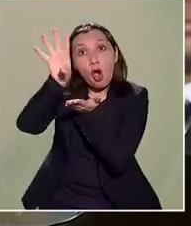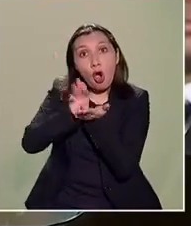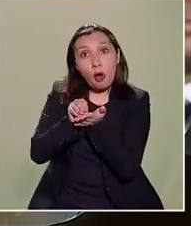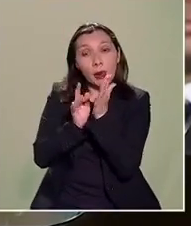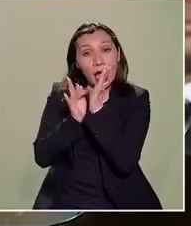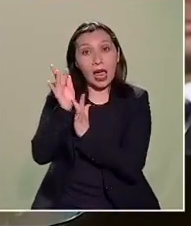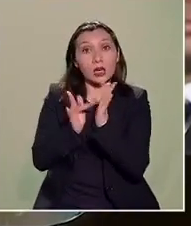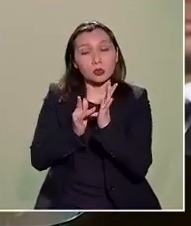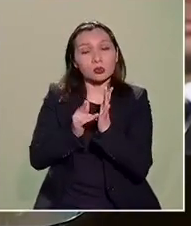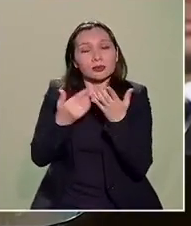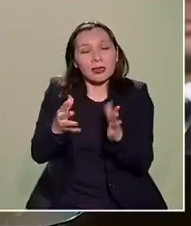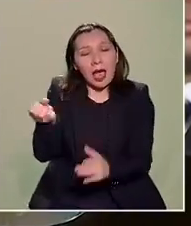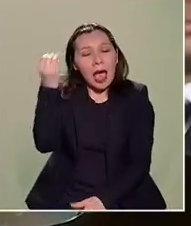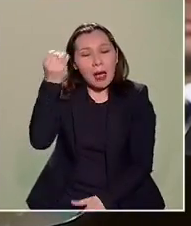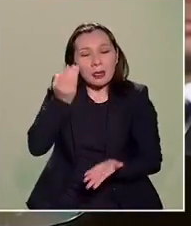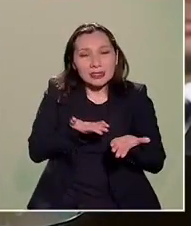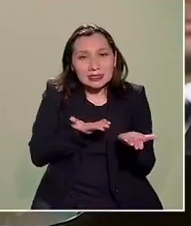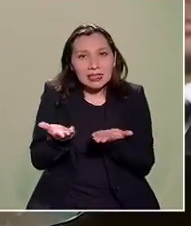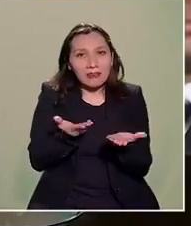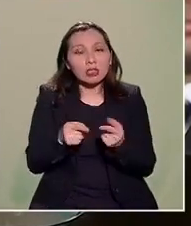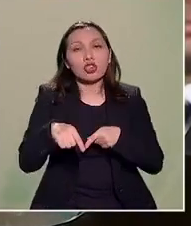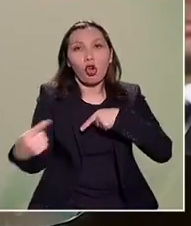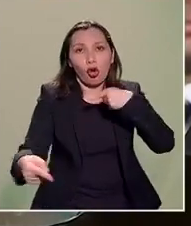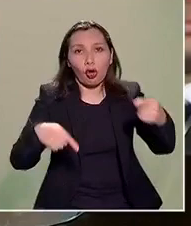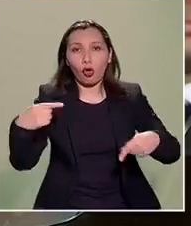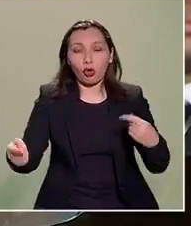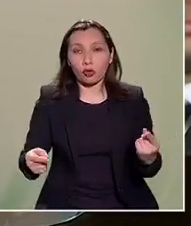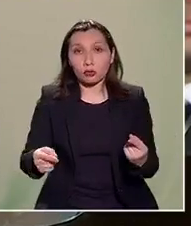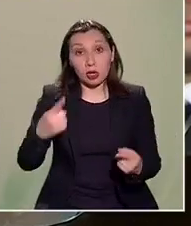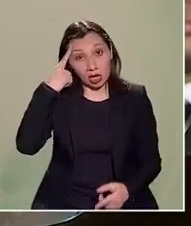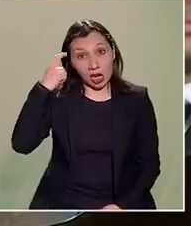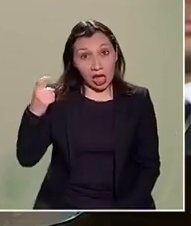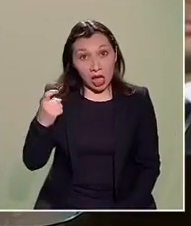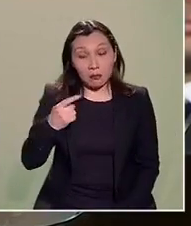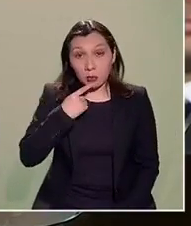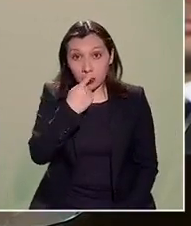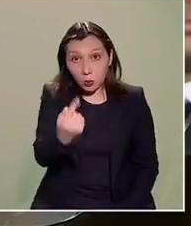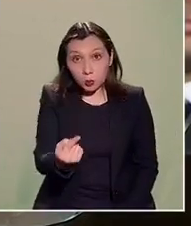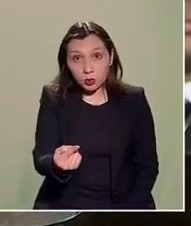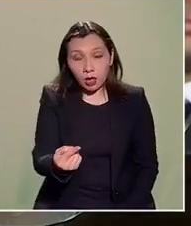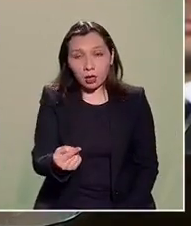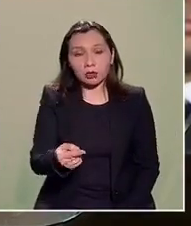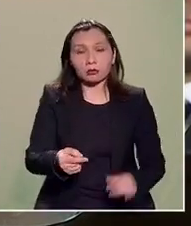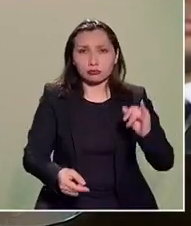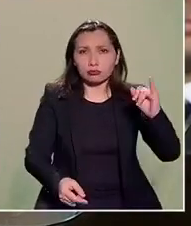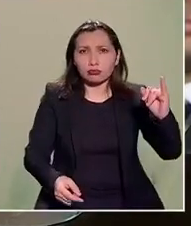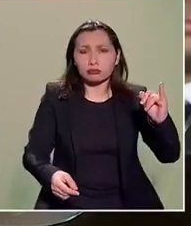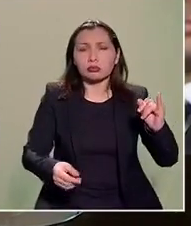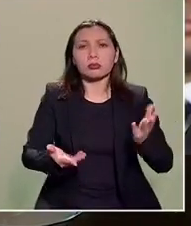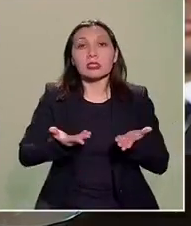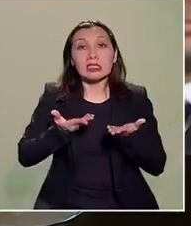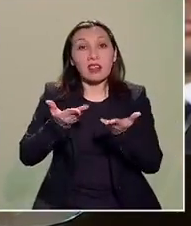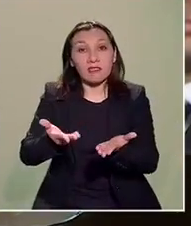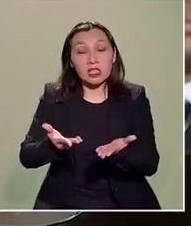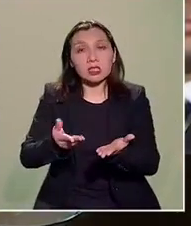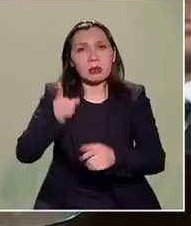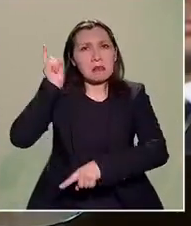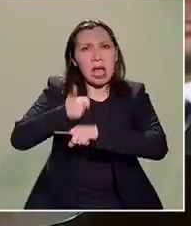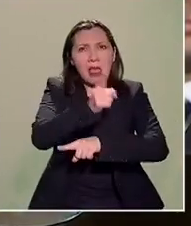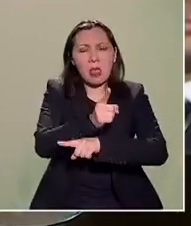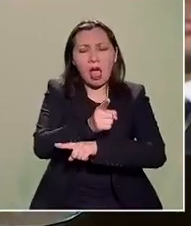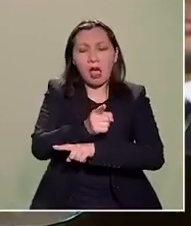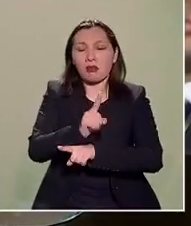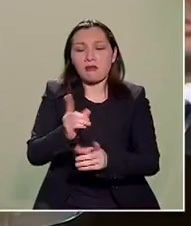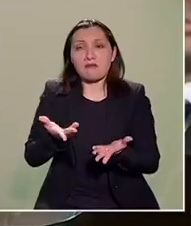es el que ha aprendido a servir a los demás lo creemos antes de ser servido o antes dar órdenes